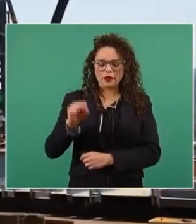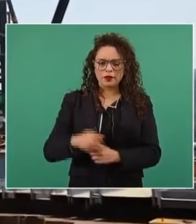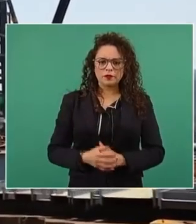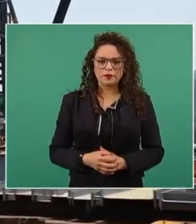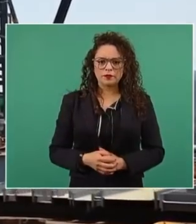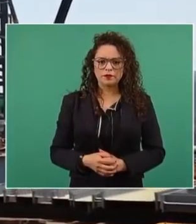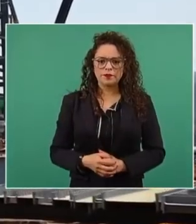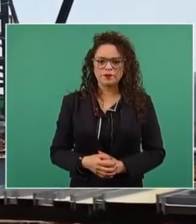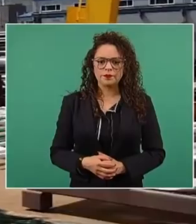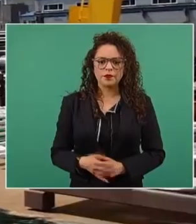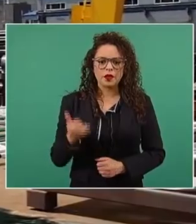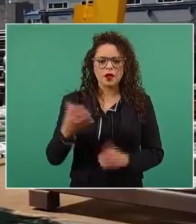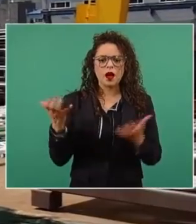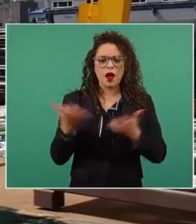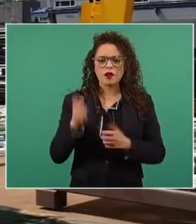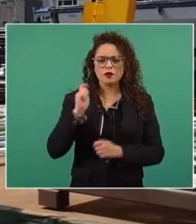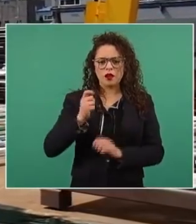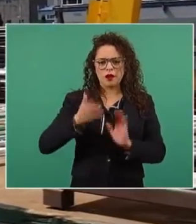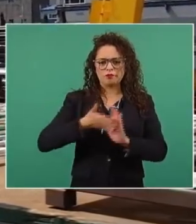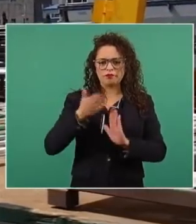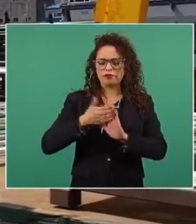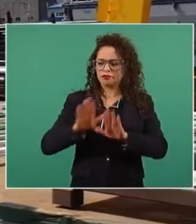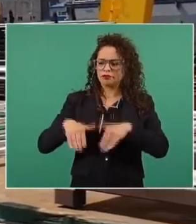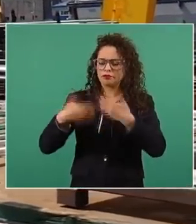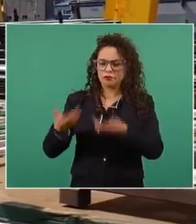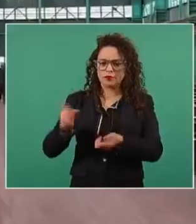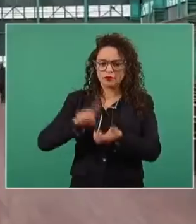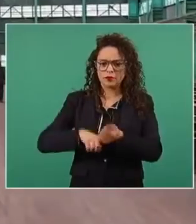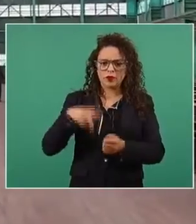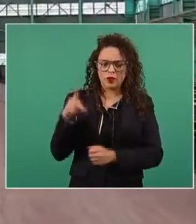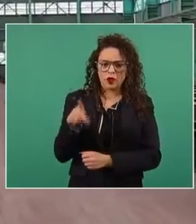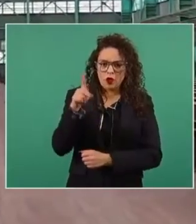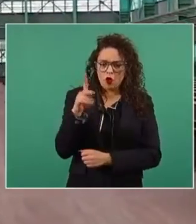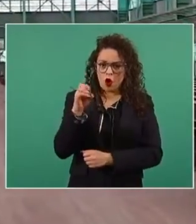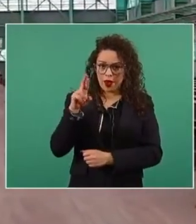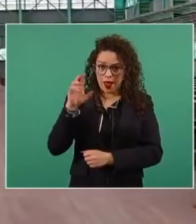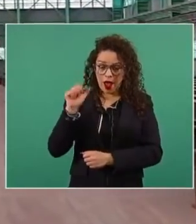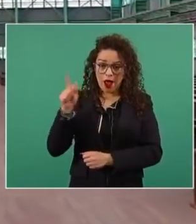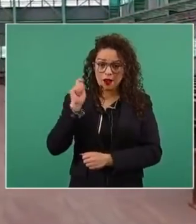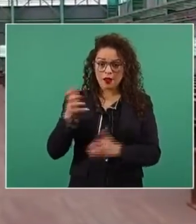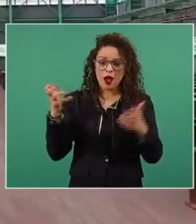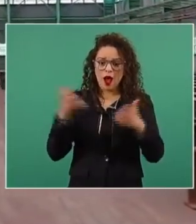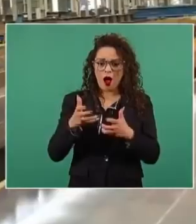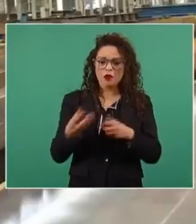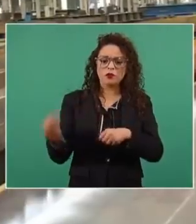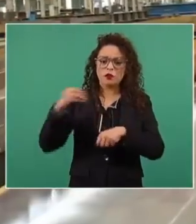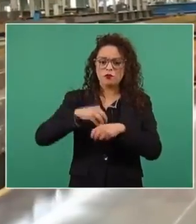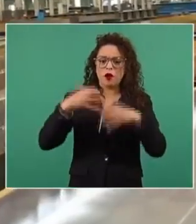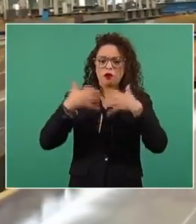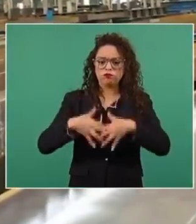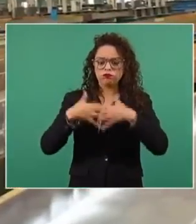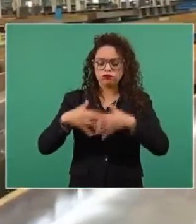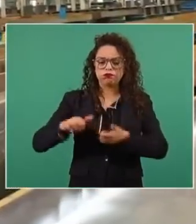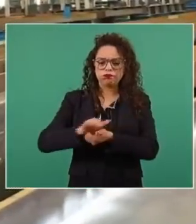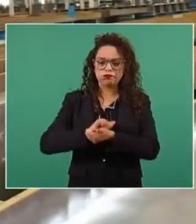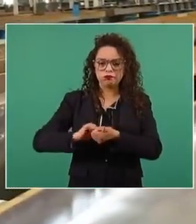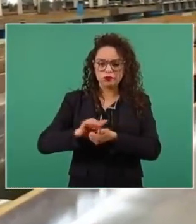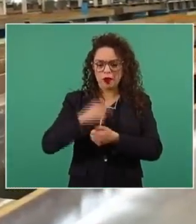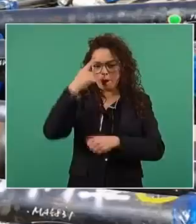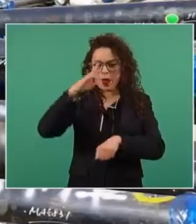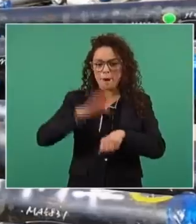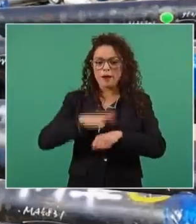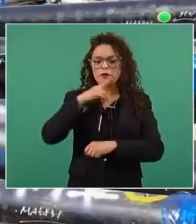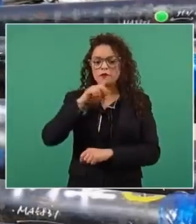en los trabajos que se llevan a cabo en talleres externos como en Corea, continúa la fabricación de módulos de plantas de proceso, con lo cual se mejoran